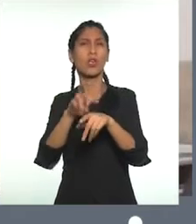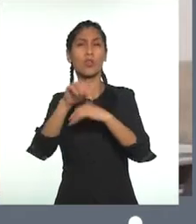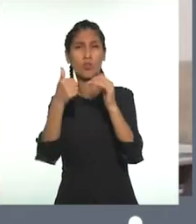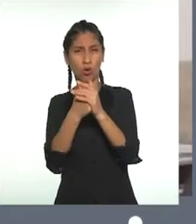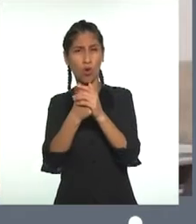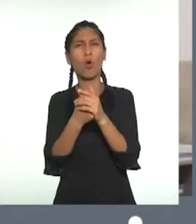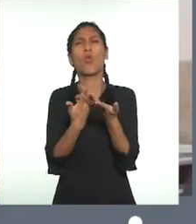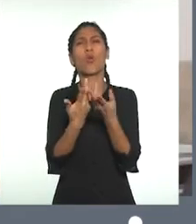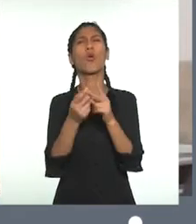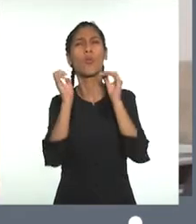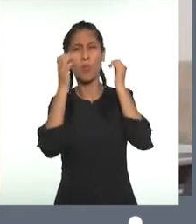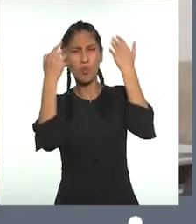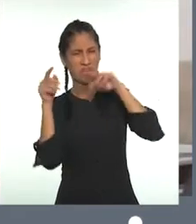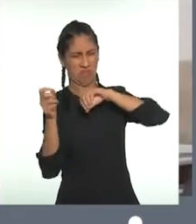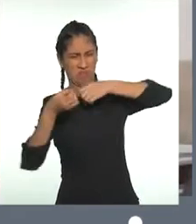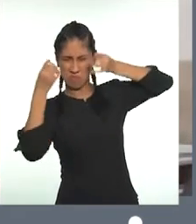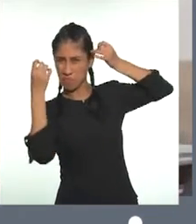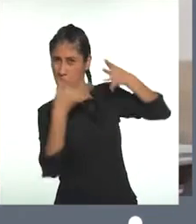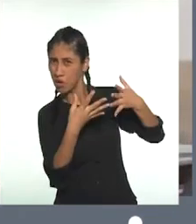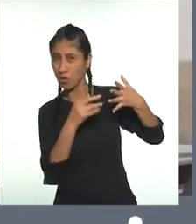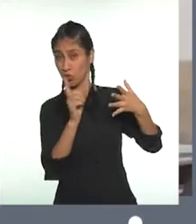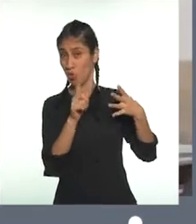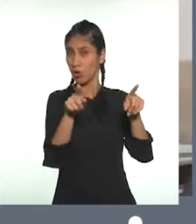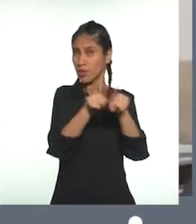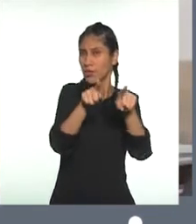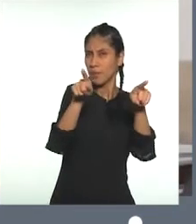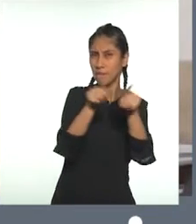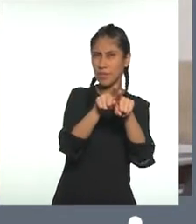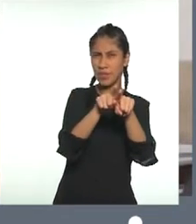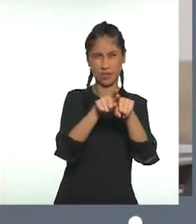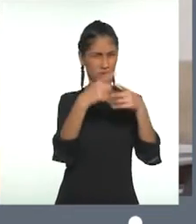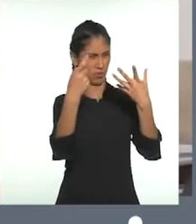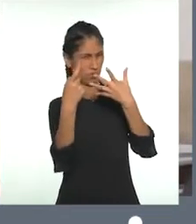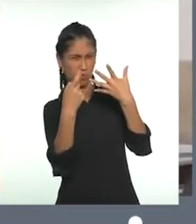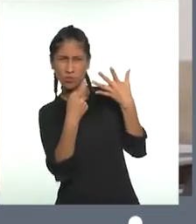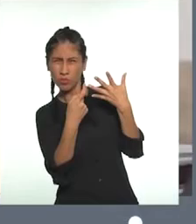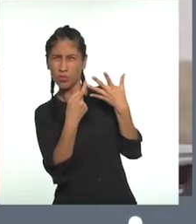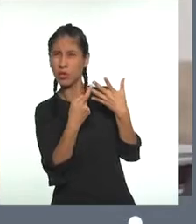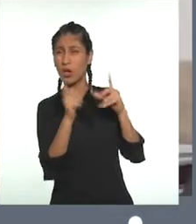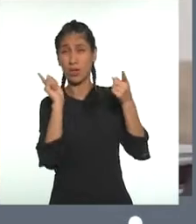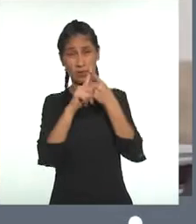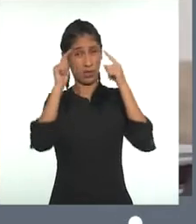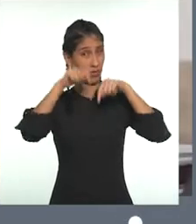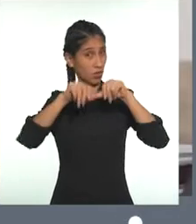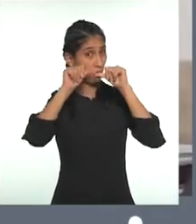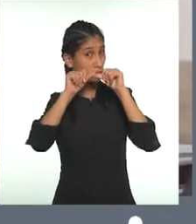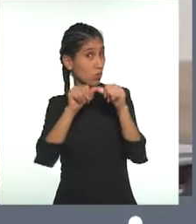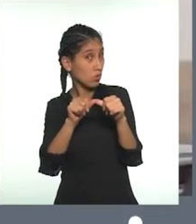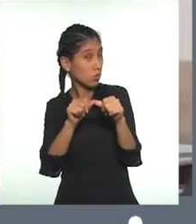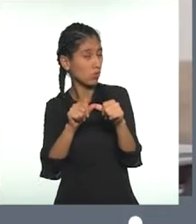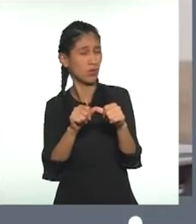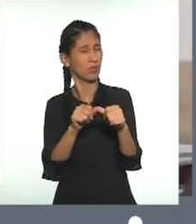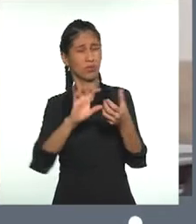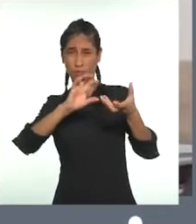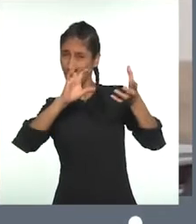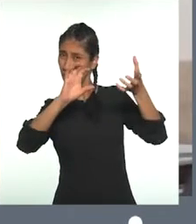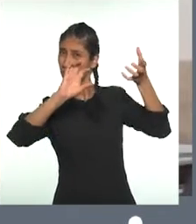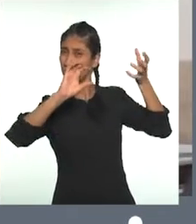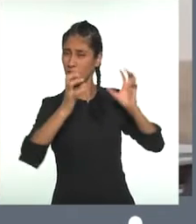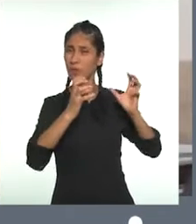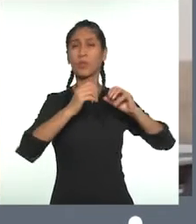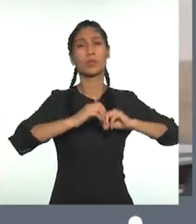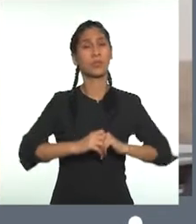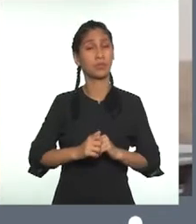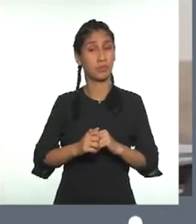creencias, prejuicios, estereotipos que aún se conservan y mantienen, ¿no?, a pesar del tiempo. Creo que